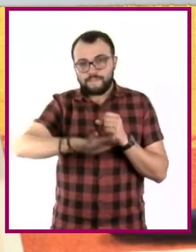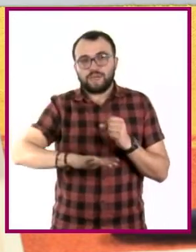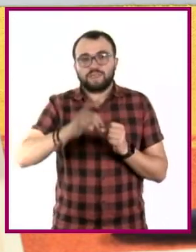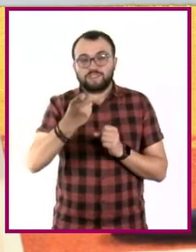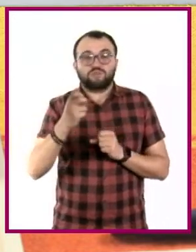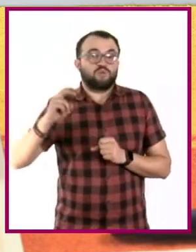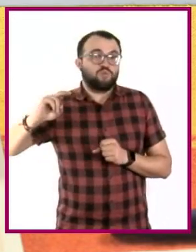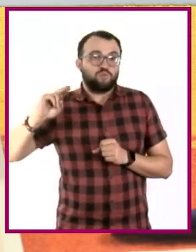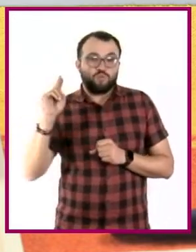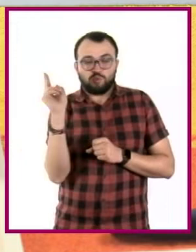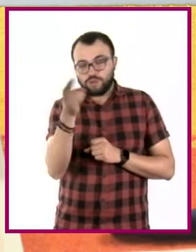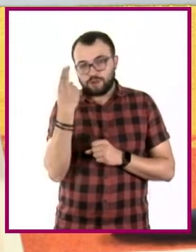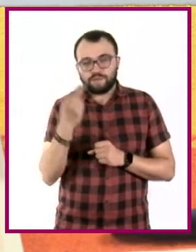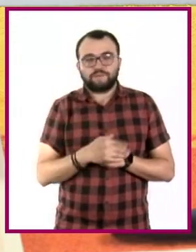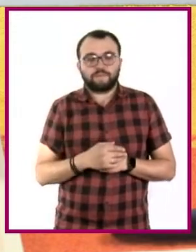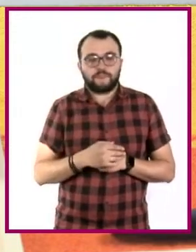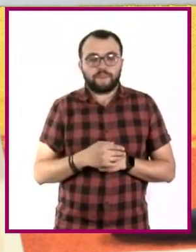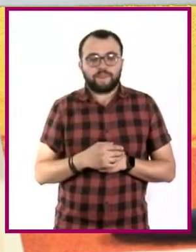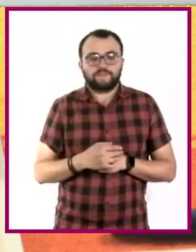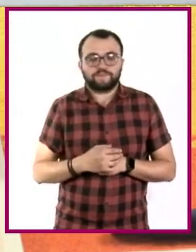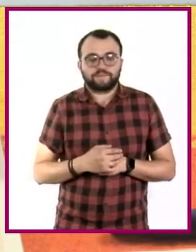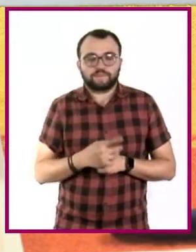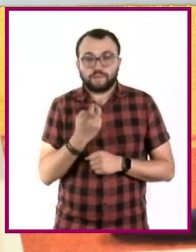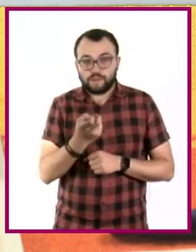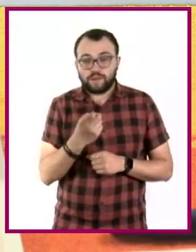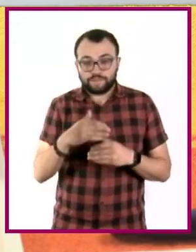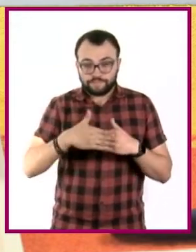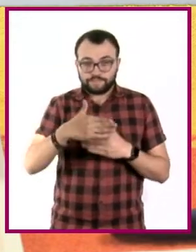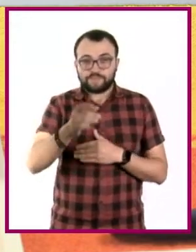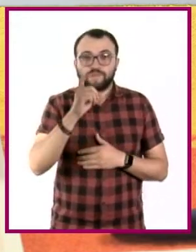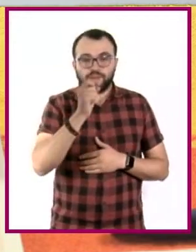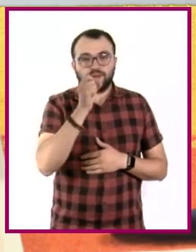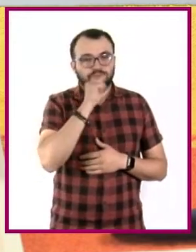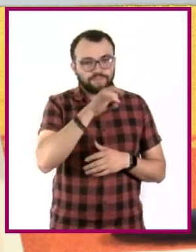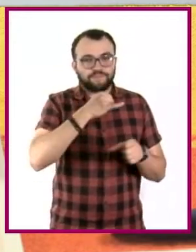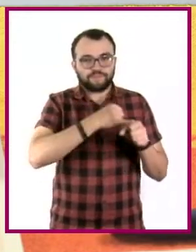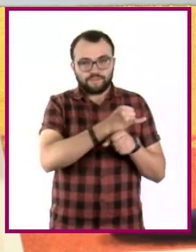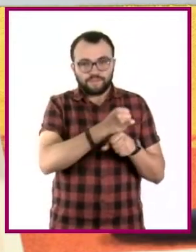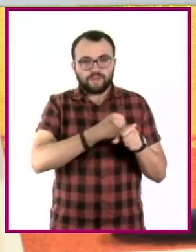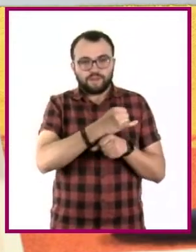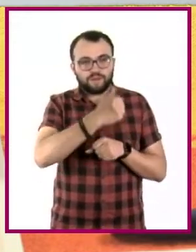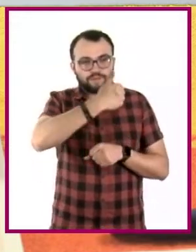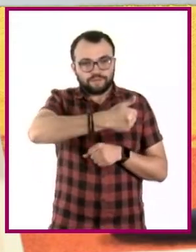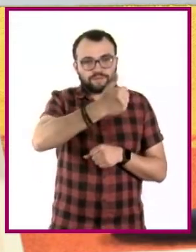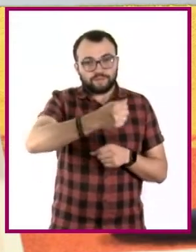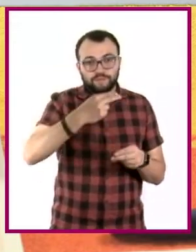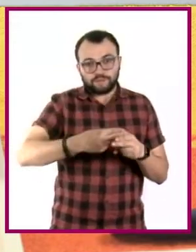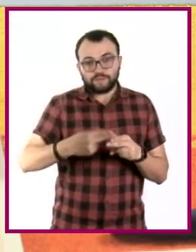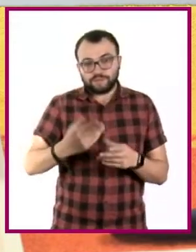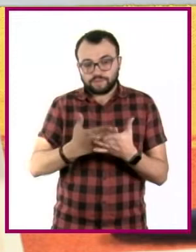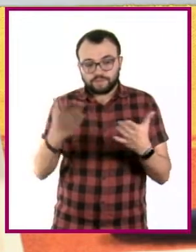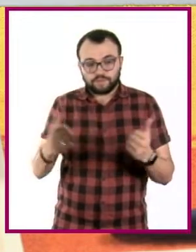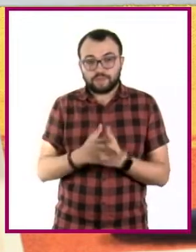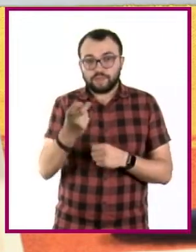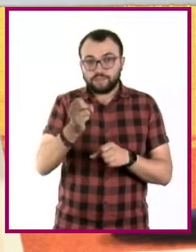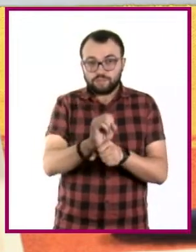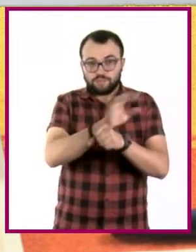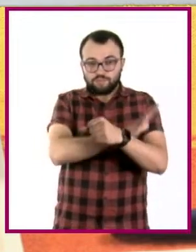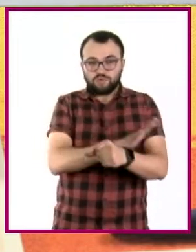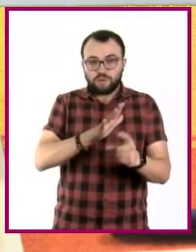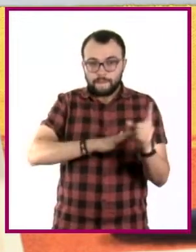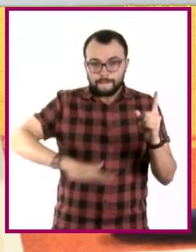universales, que se determinaron a partir de todas estas investigaciones. Estas emociones